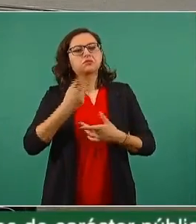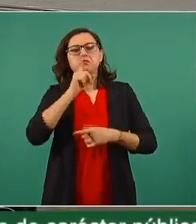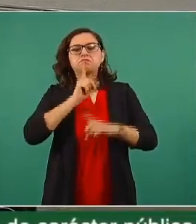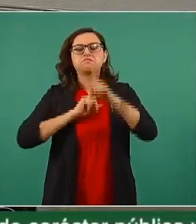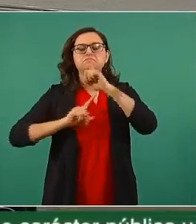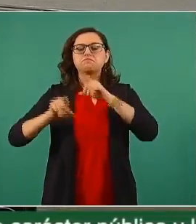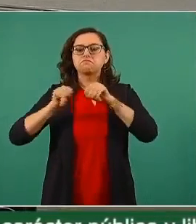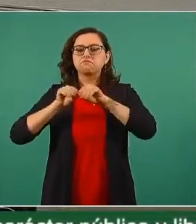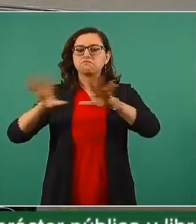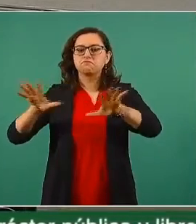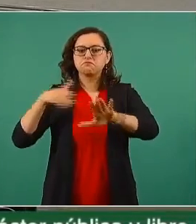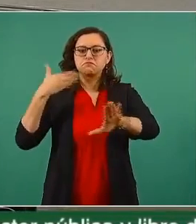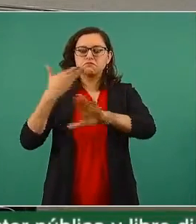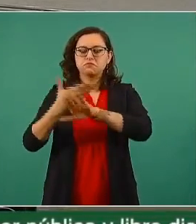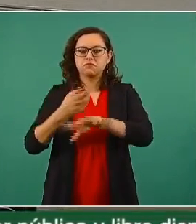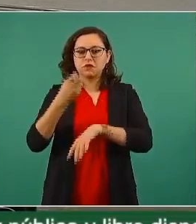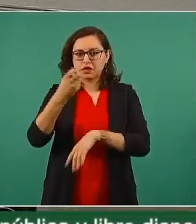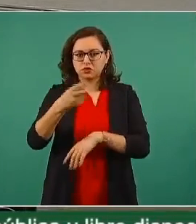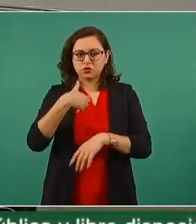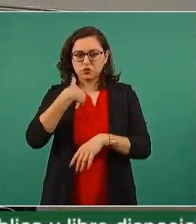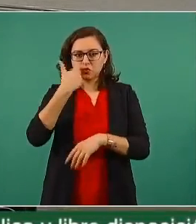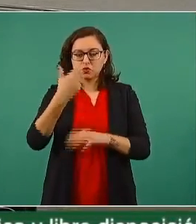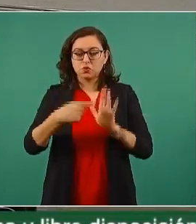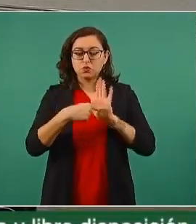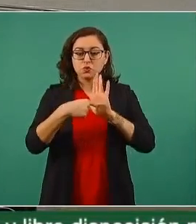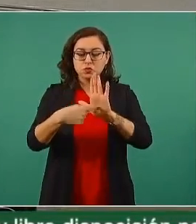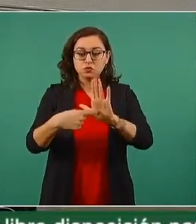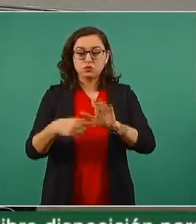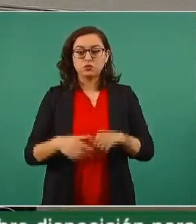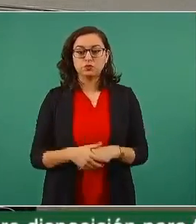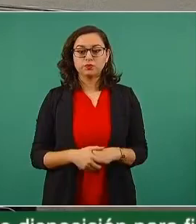pueblo de México. Eso en Muy bien. tema.